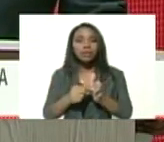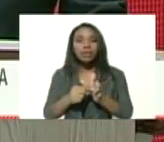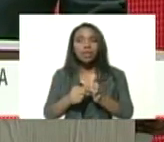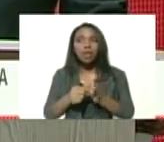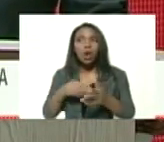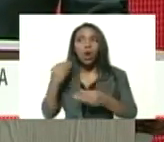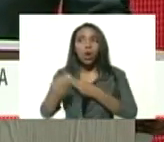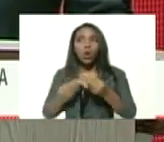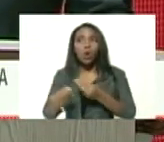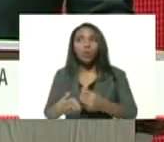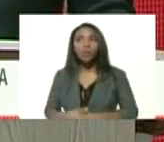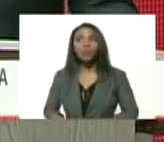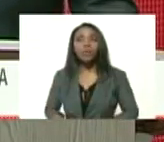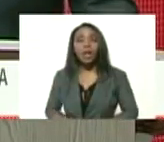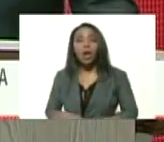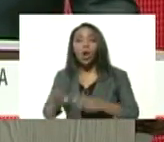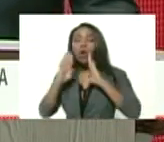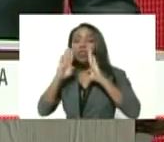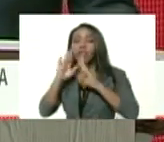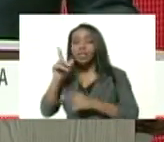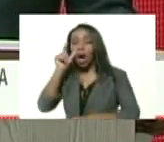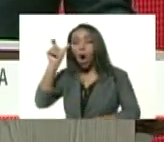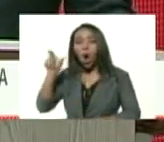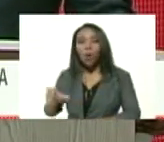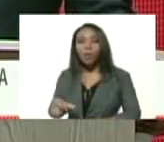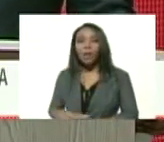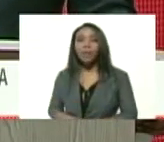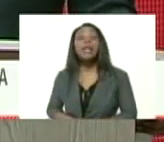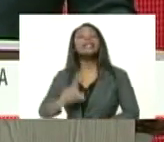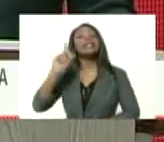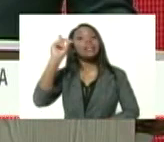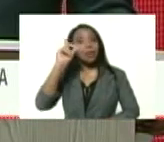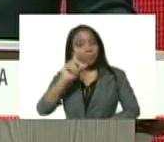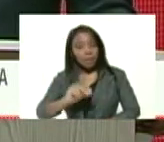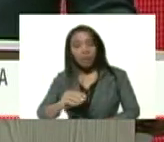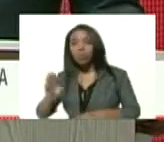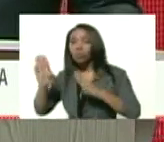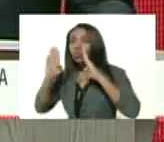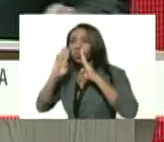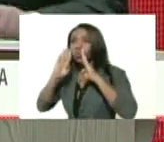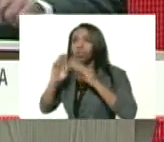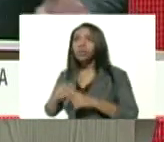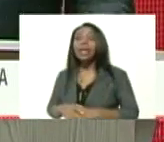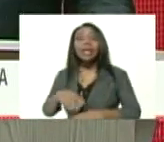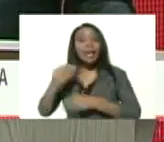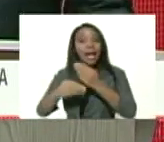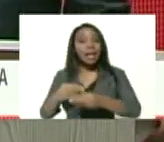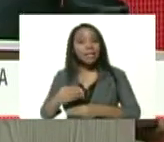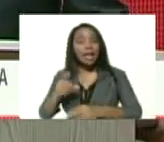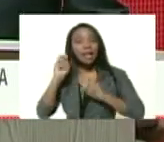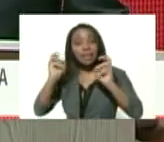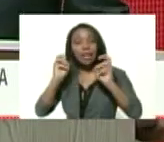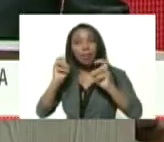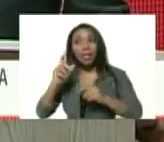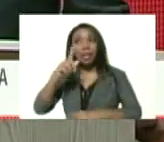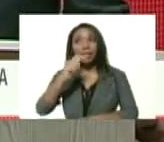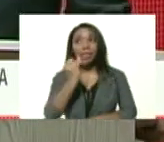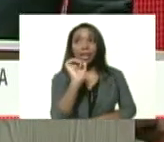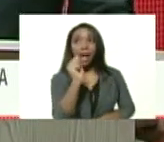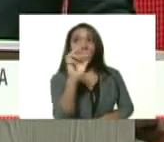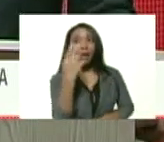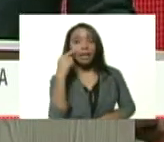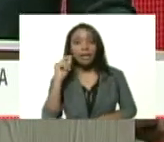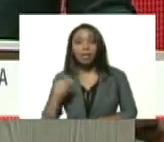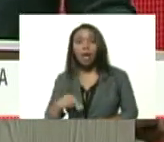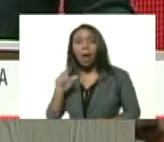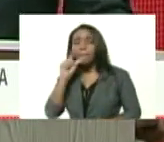confiesa Cliver Alcalá Cordones. También confiesa que fue en el marco del TIAR que tanto ha